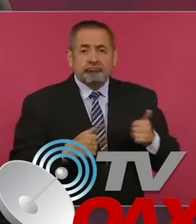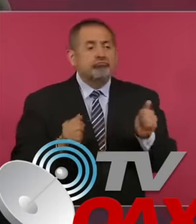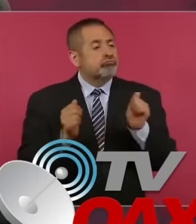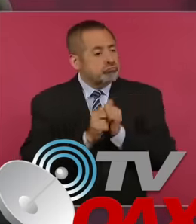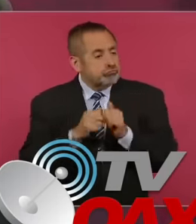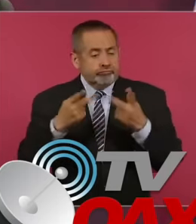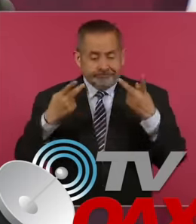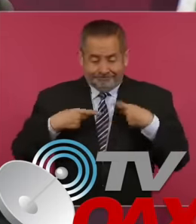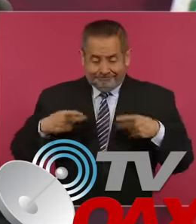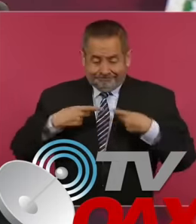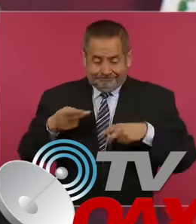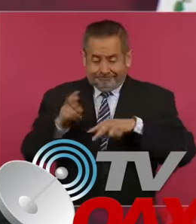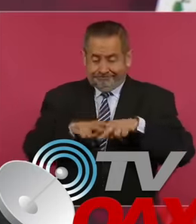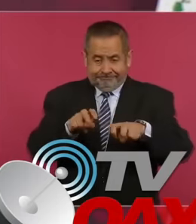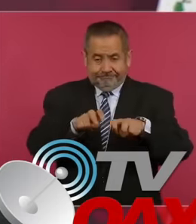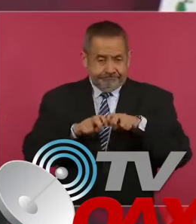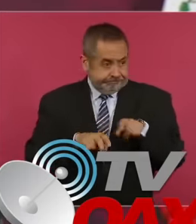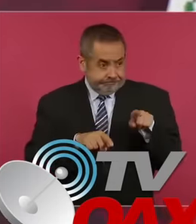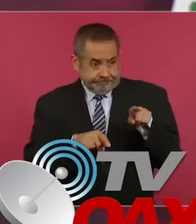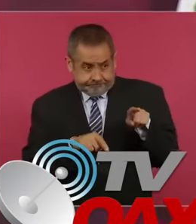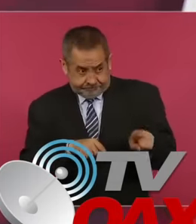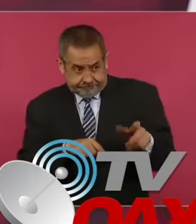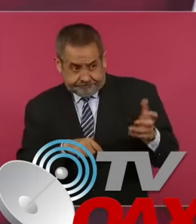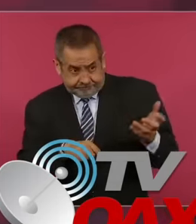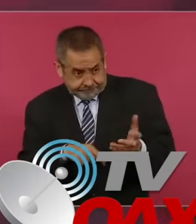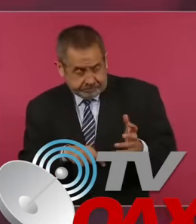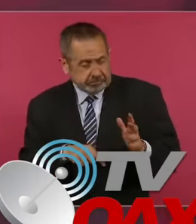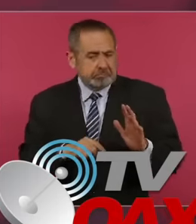líneas concesionadas,